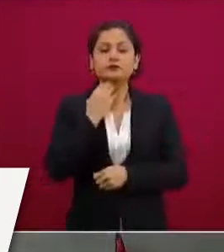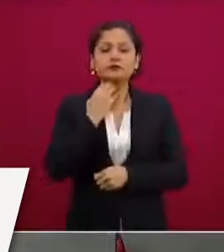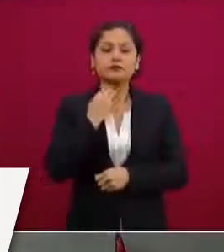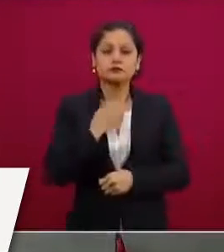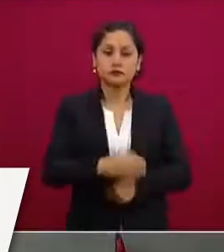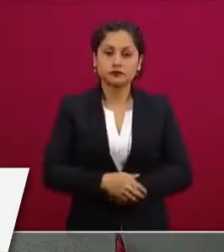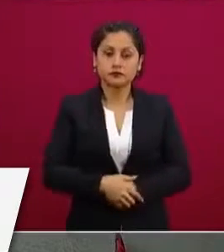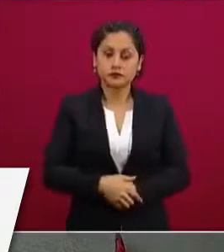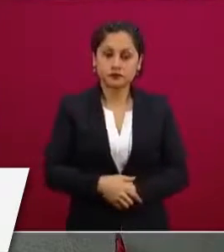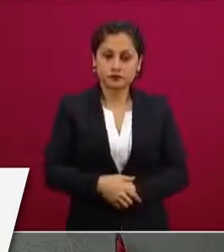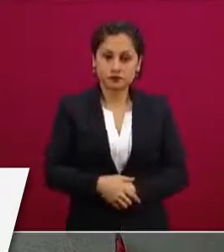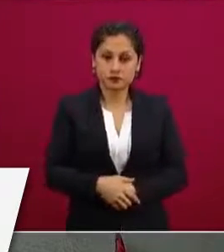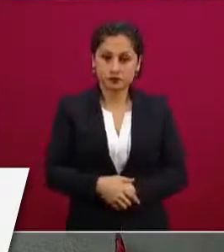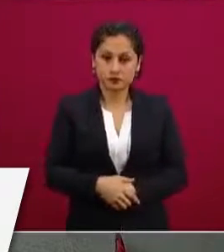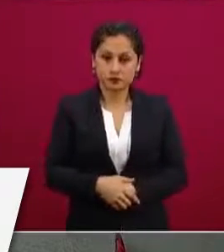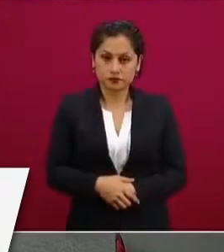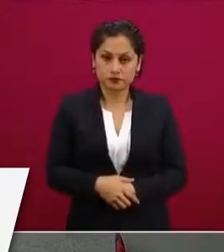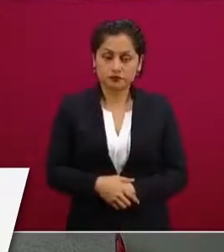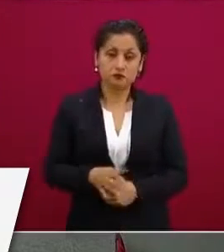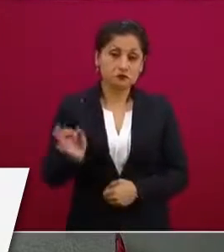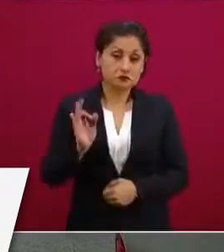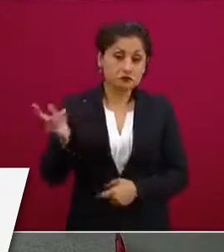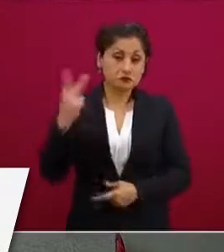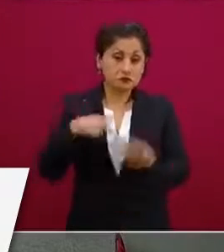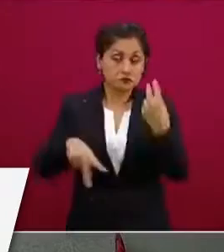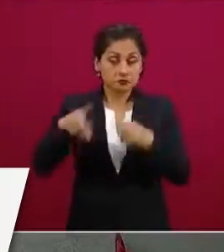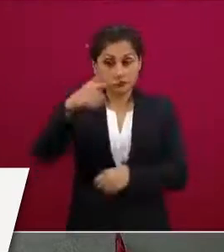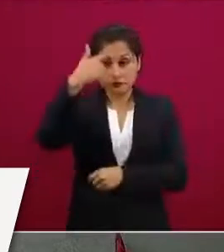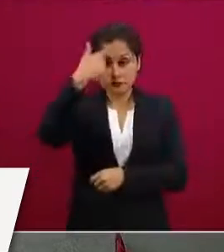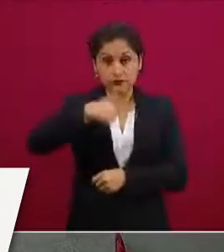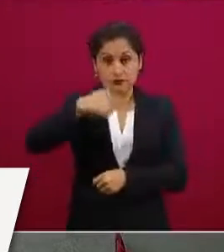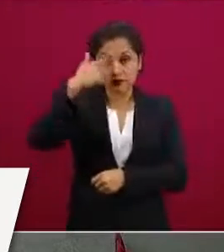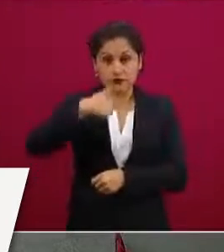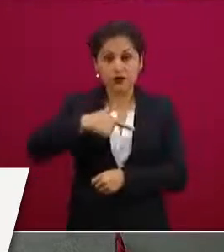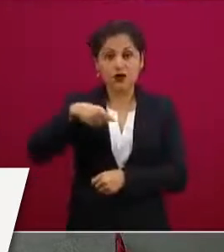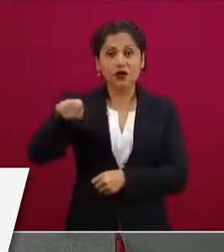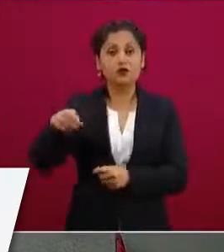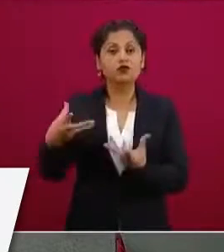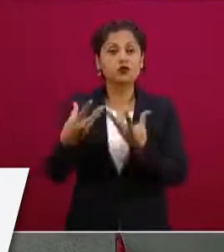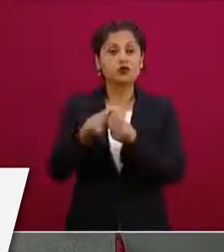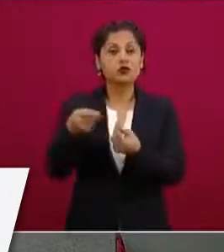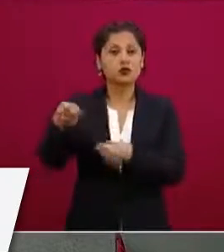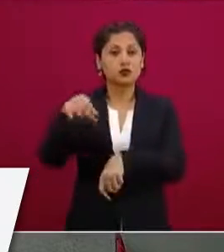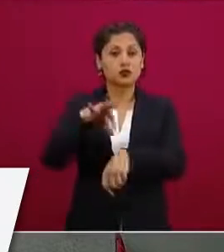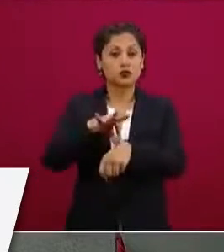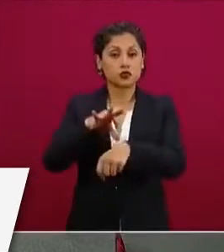puede ser en la noche con Hugo,